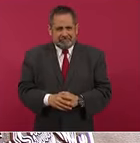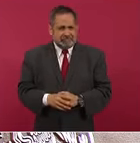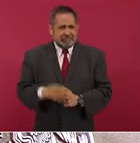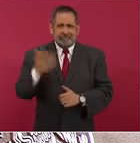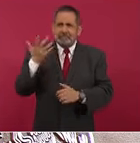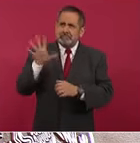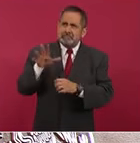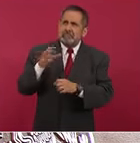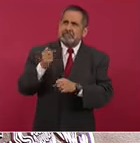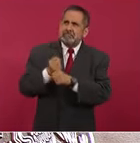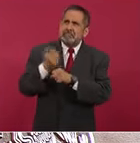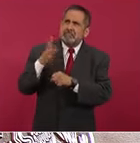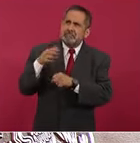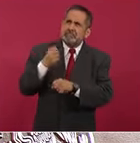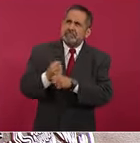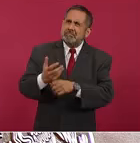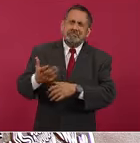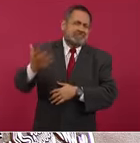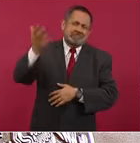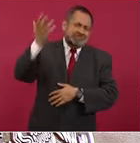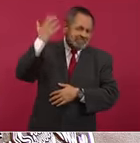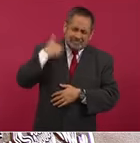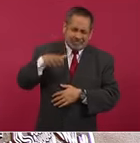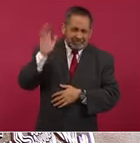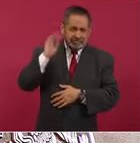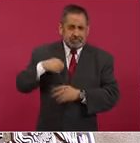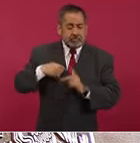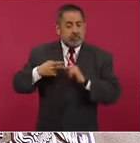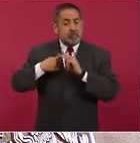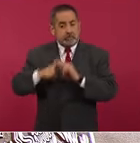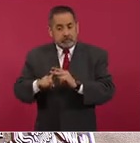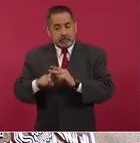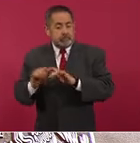décadas, desde que entré